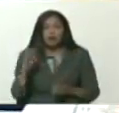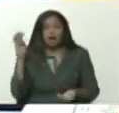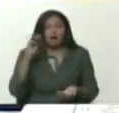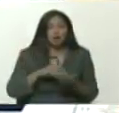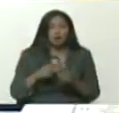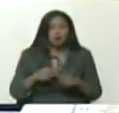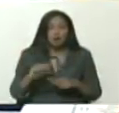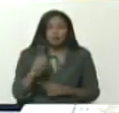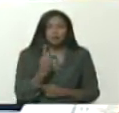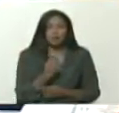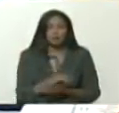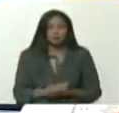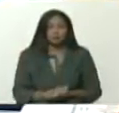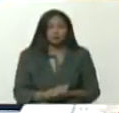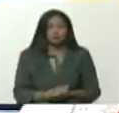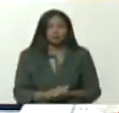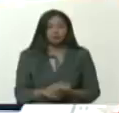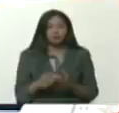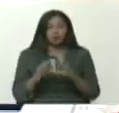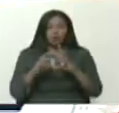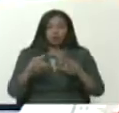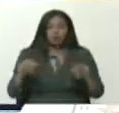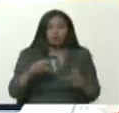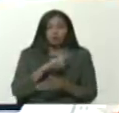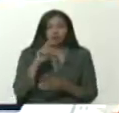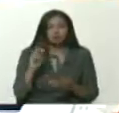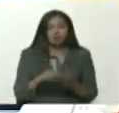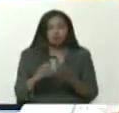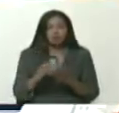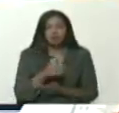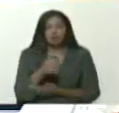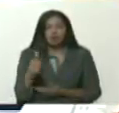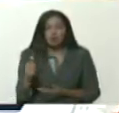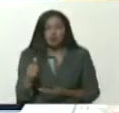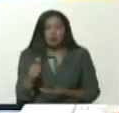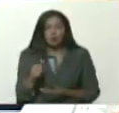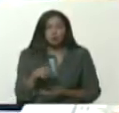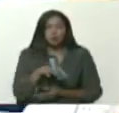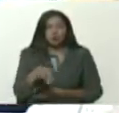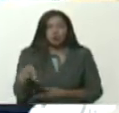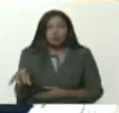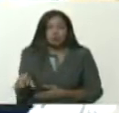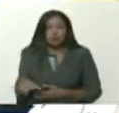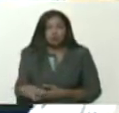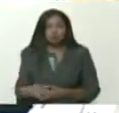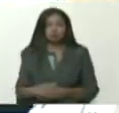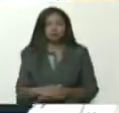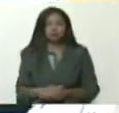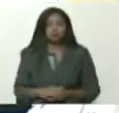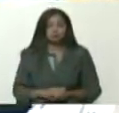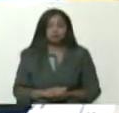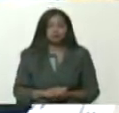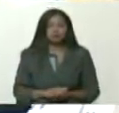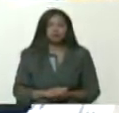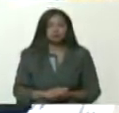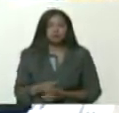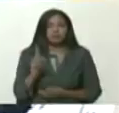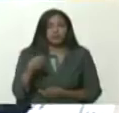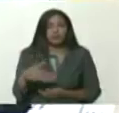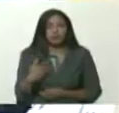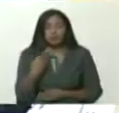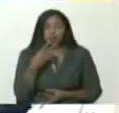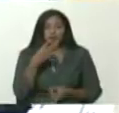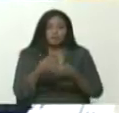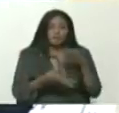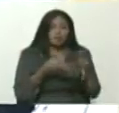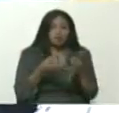almacenes principales, a todo el territorio nacional, a todos los estados, lo que es el abastecimiento. Y también podemos decir